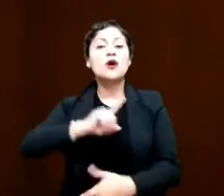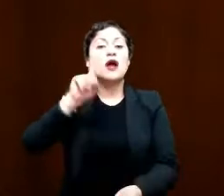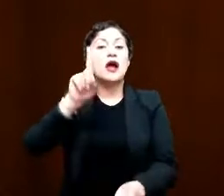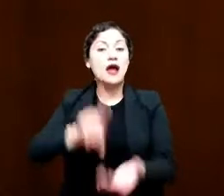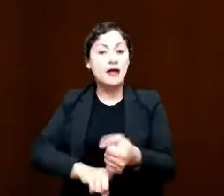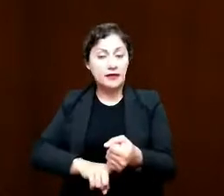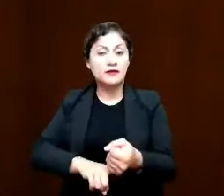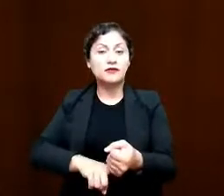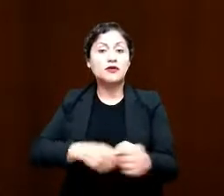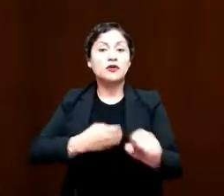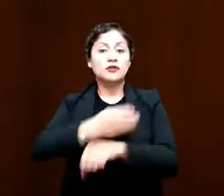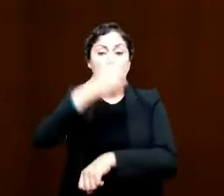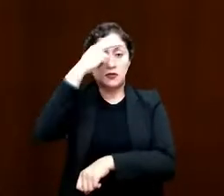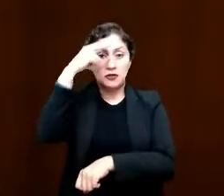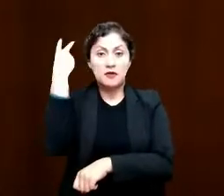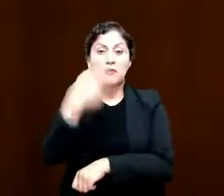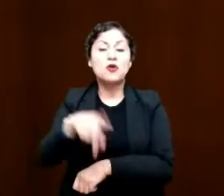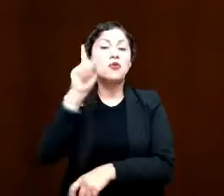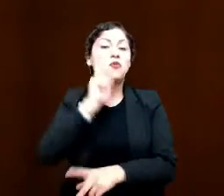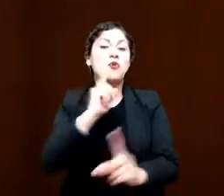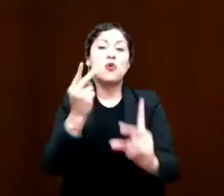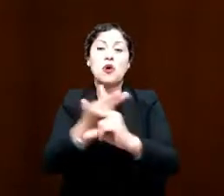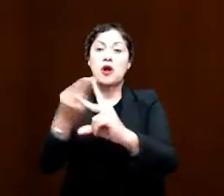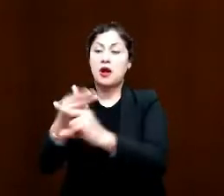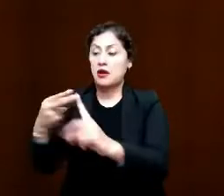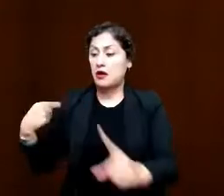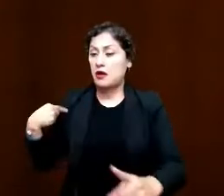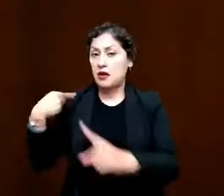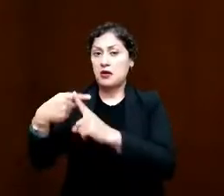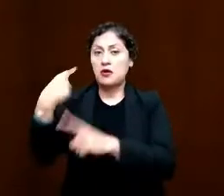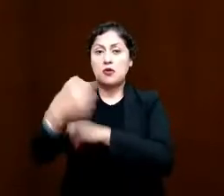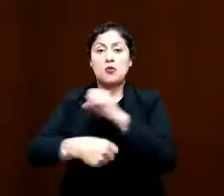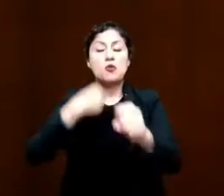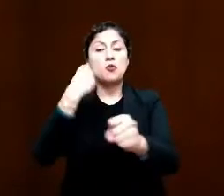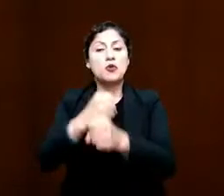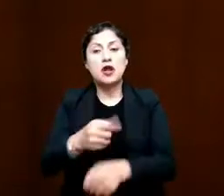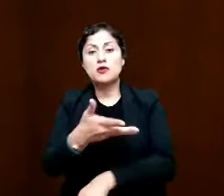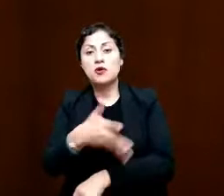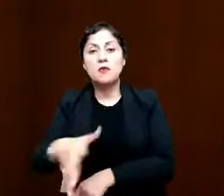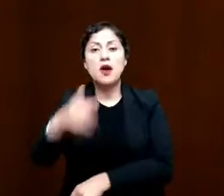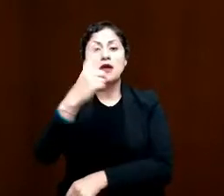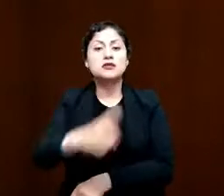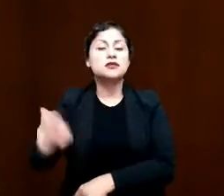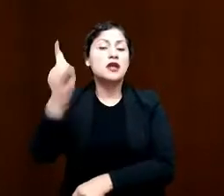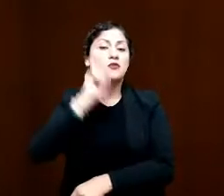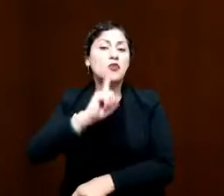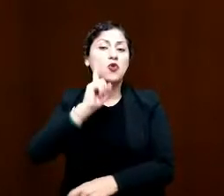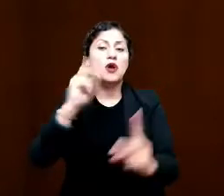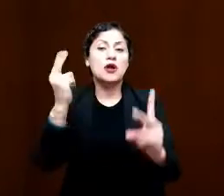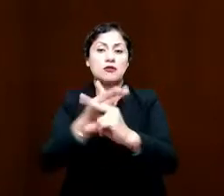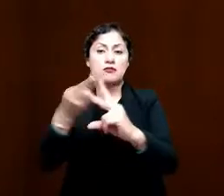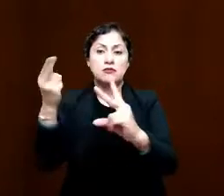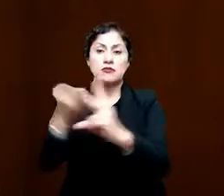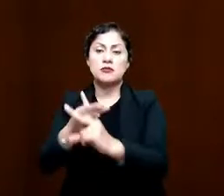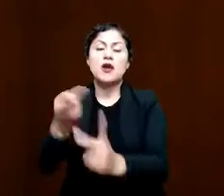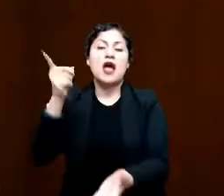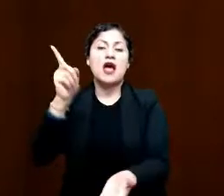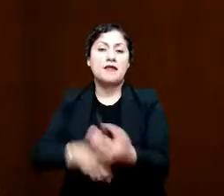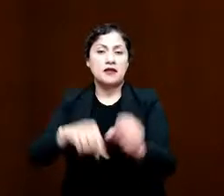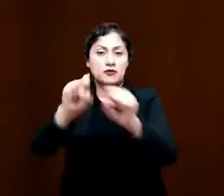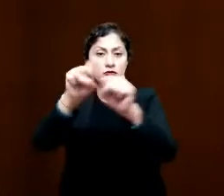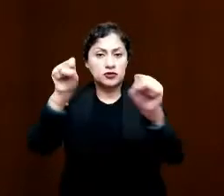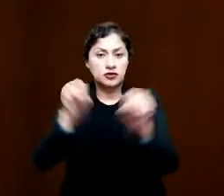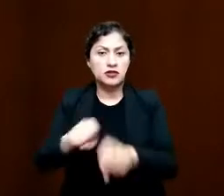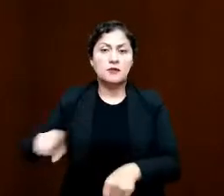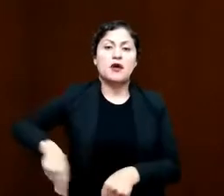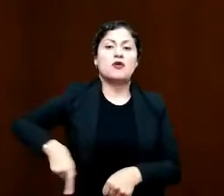en este año casi 100 mujeres asesinadas ante esta manifestación sistemática de violencia ningún